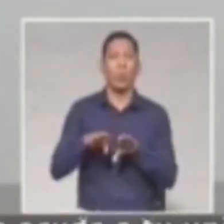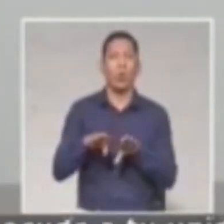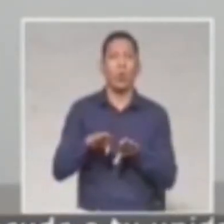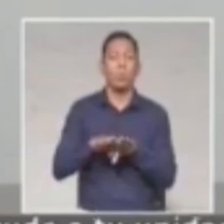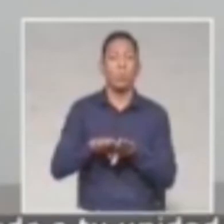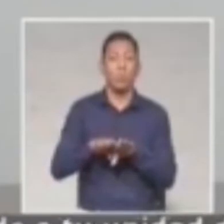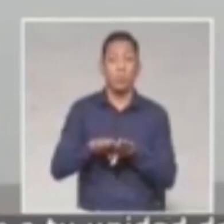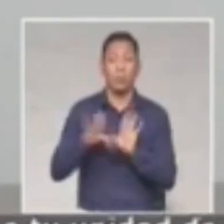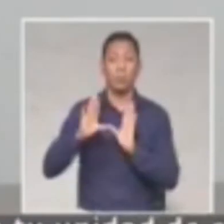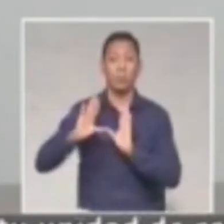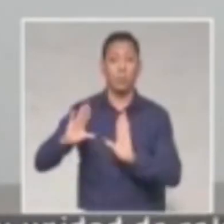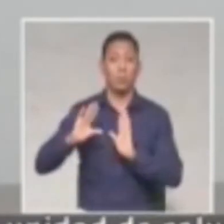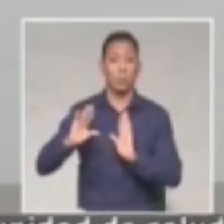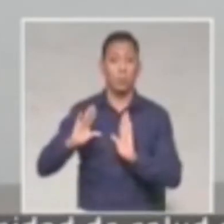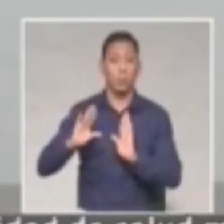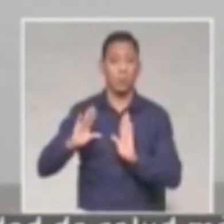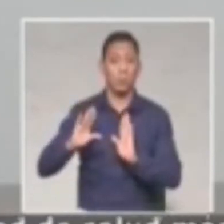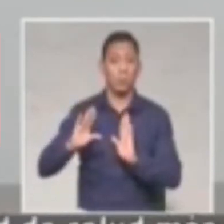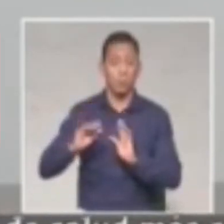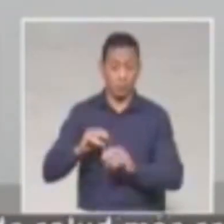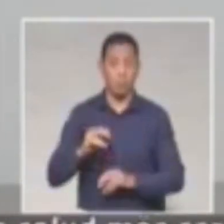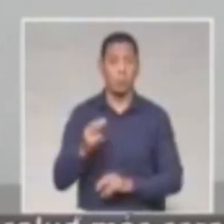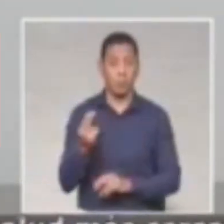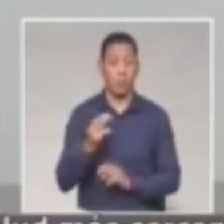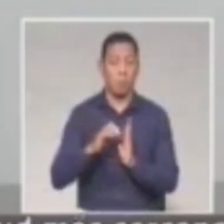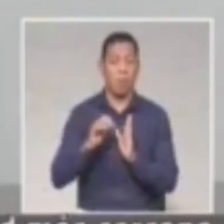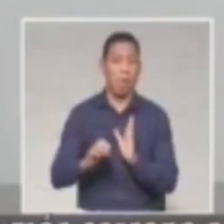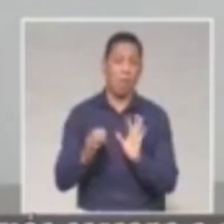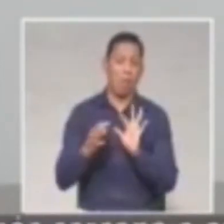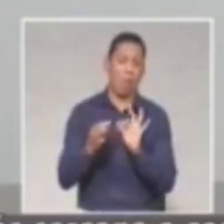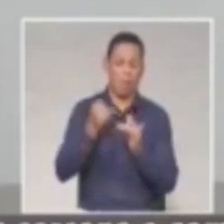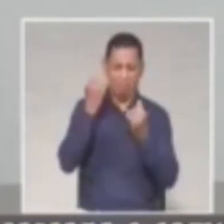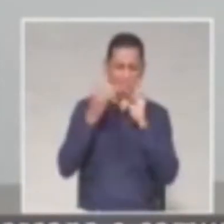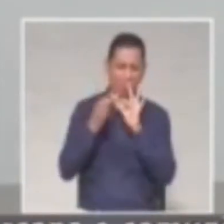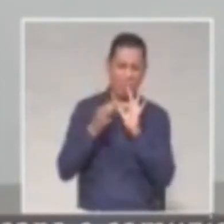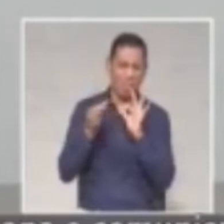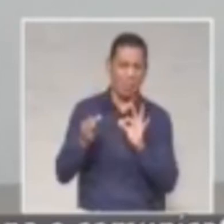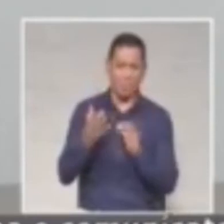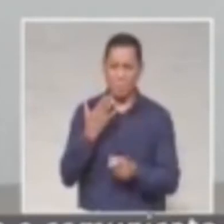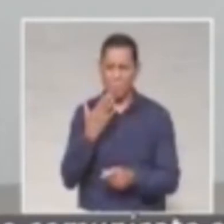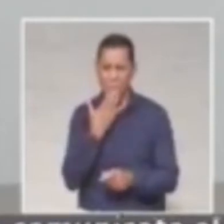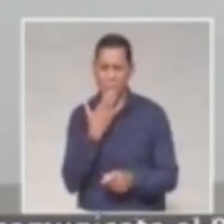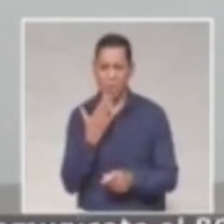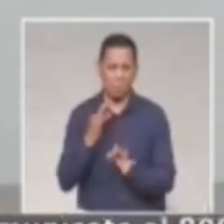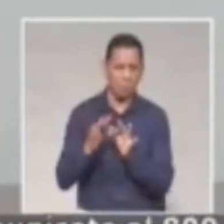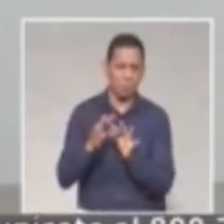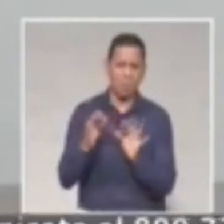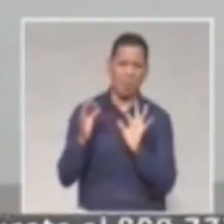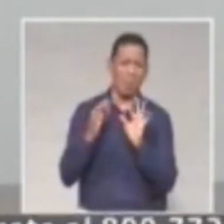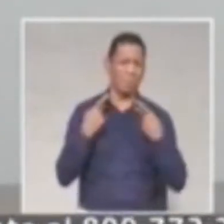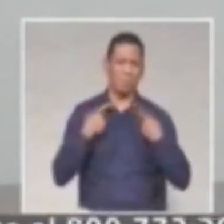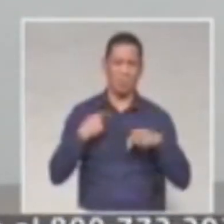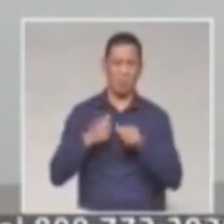sector salud. No querramos alterar las cosas que están funcionando y están funcionando bien por gentes